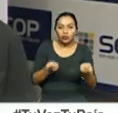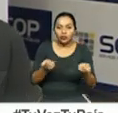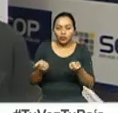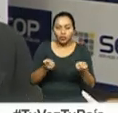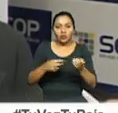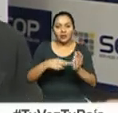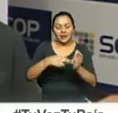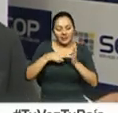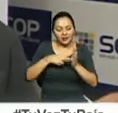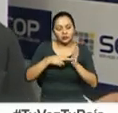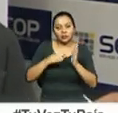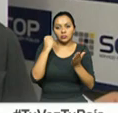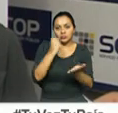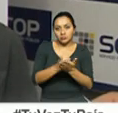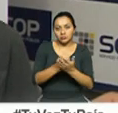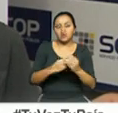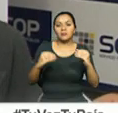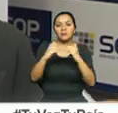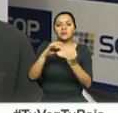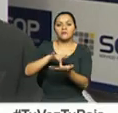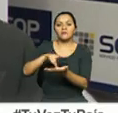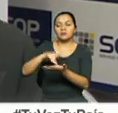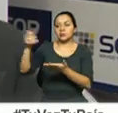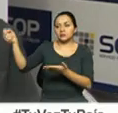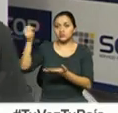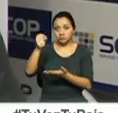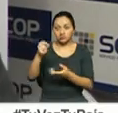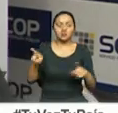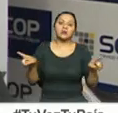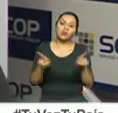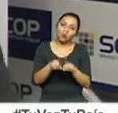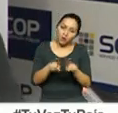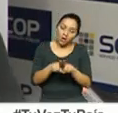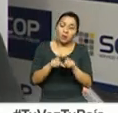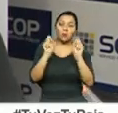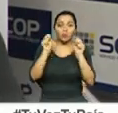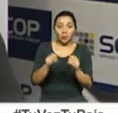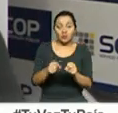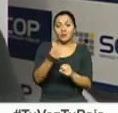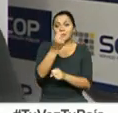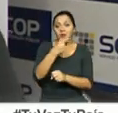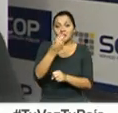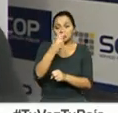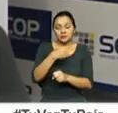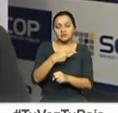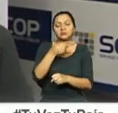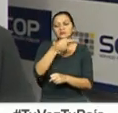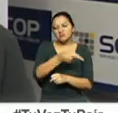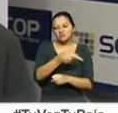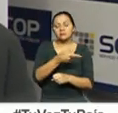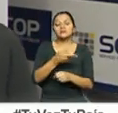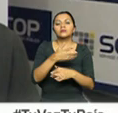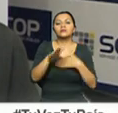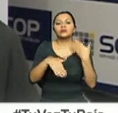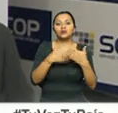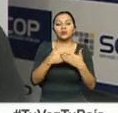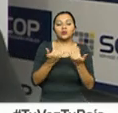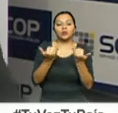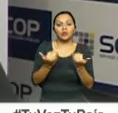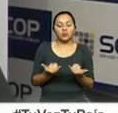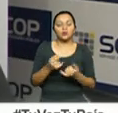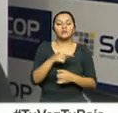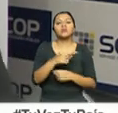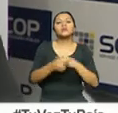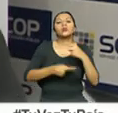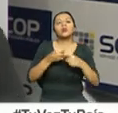que esto es importante, y la farmacovigilancia. Esto significa que las unidades médicas, los doctores, los médicos, los diferentes hospitales